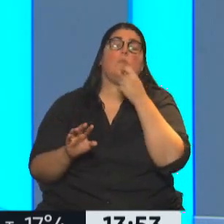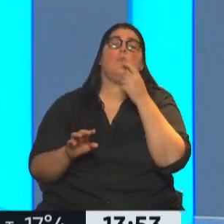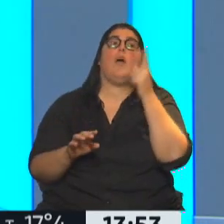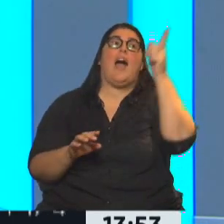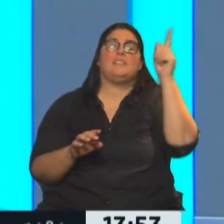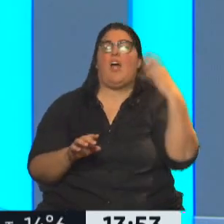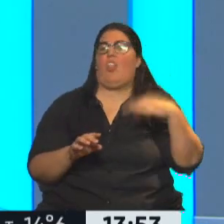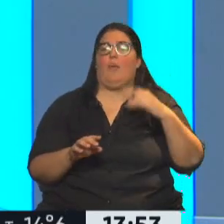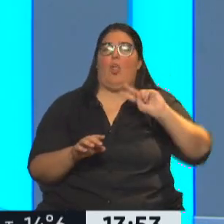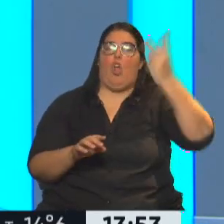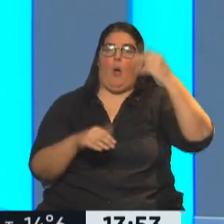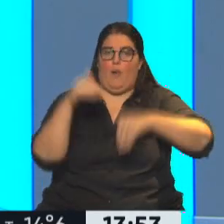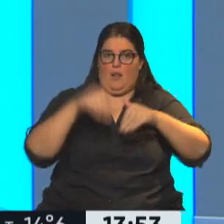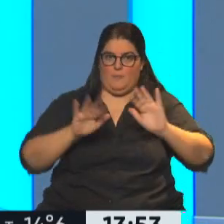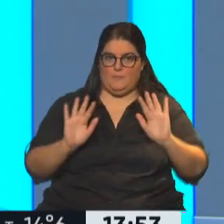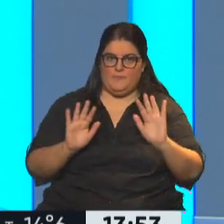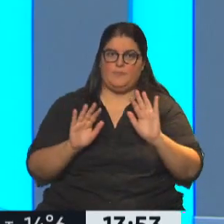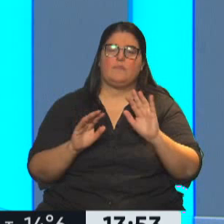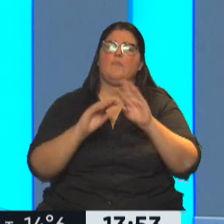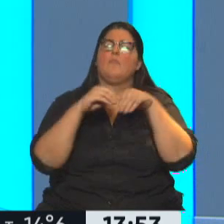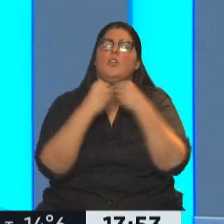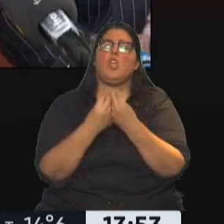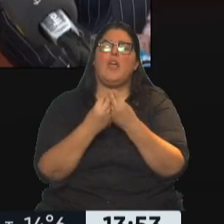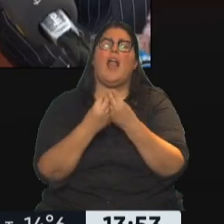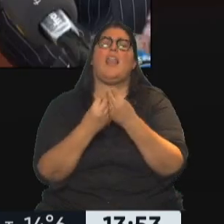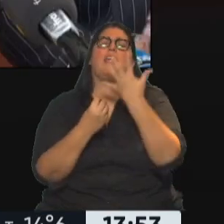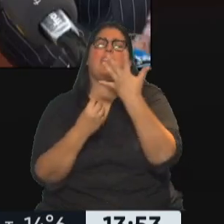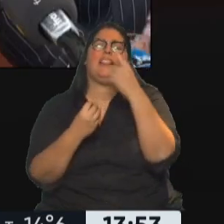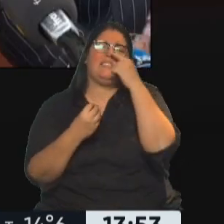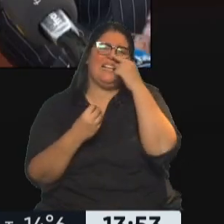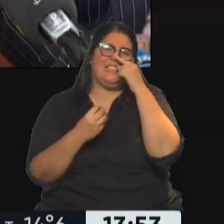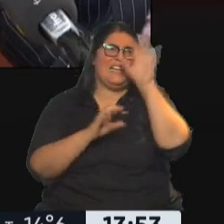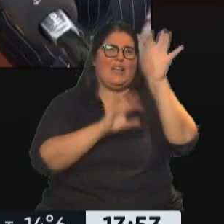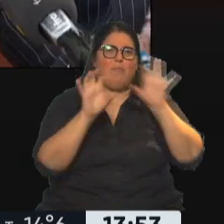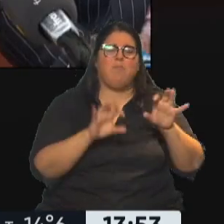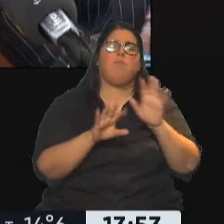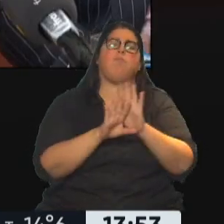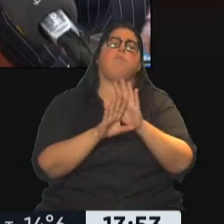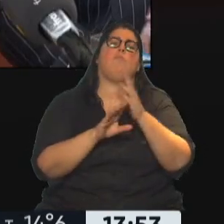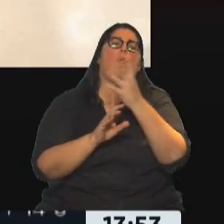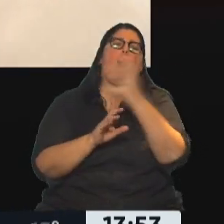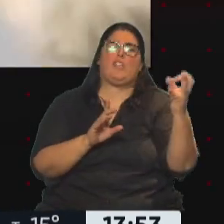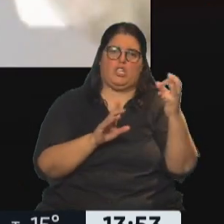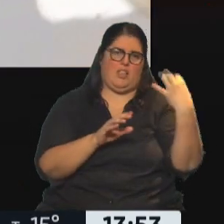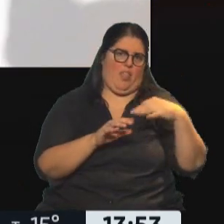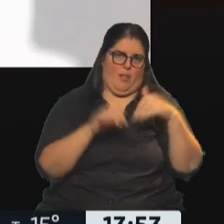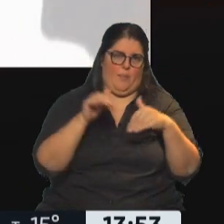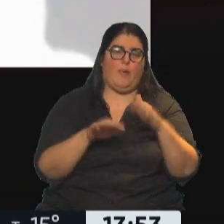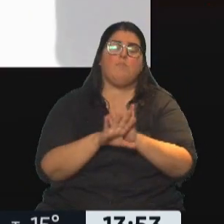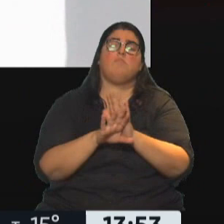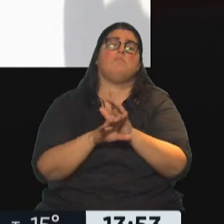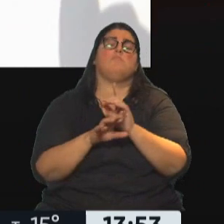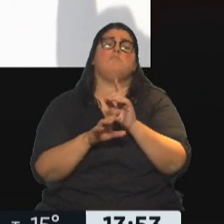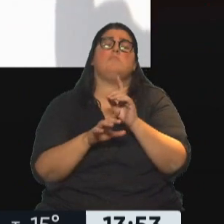por supuesto. En más de 400 de estas 577 el duelo va a ser entre el partido de Emmanuel Macron y la coalición